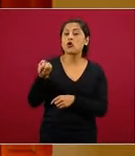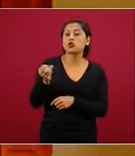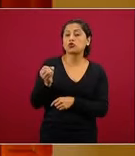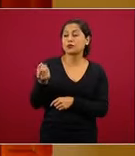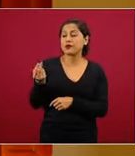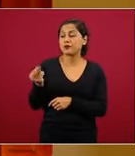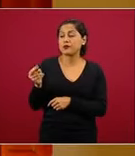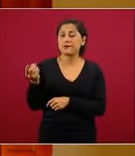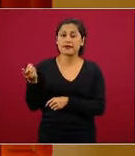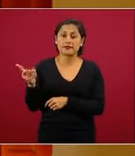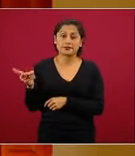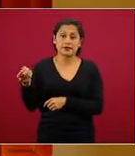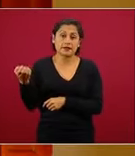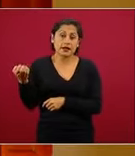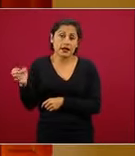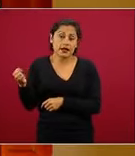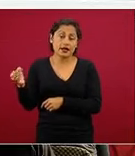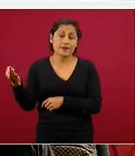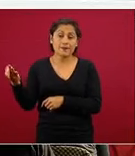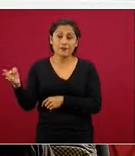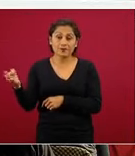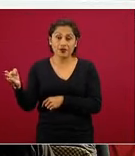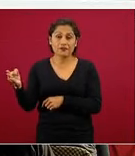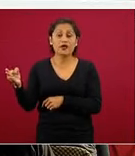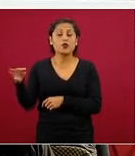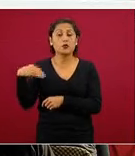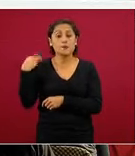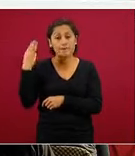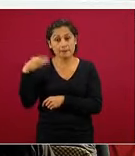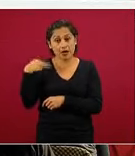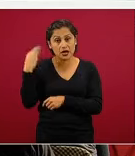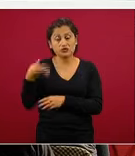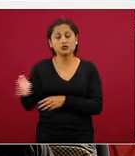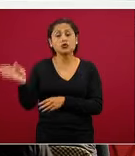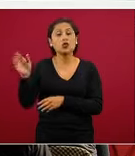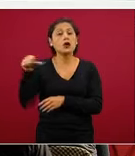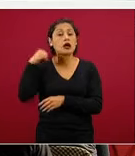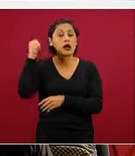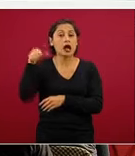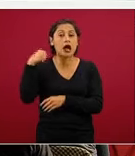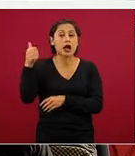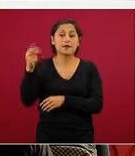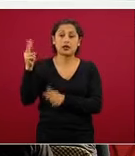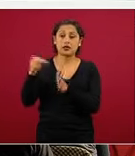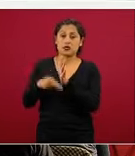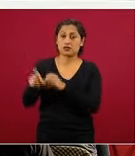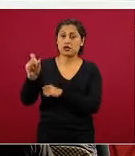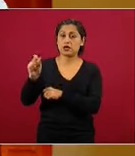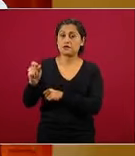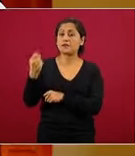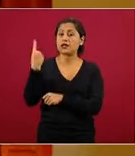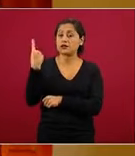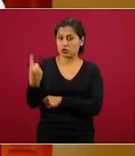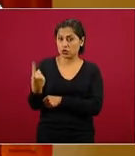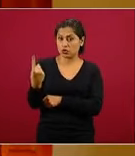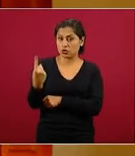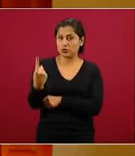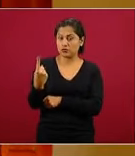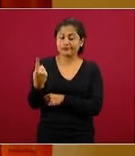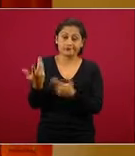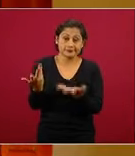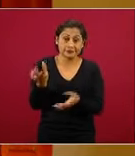noviembre, diciembre, enero, febrero, marzo y hasta abril de 2021, que es exactamente